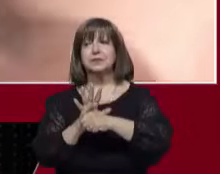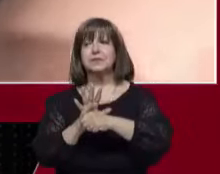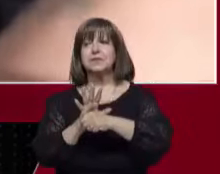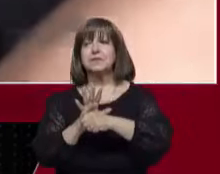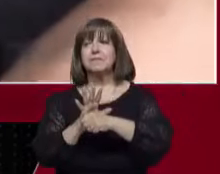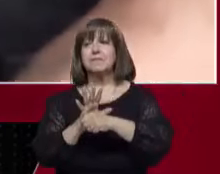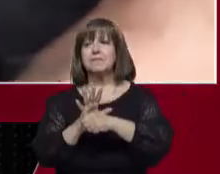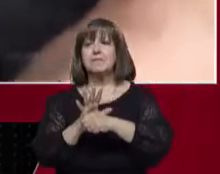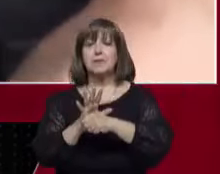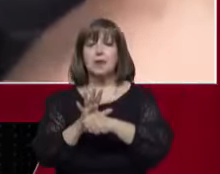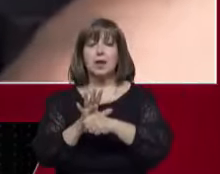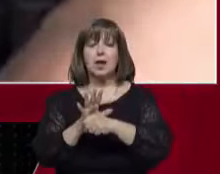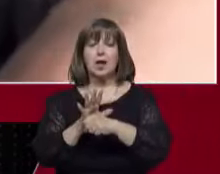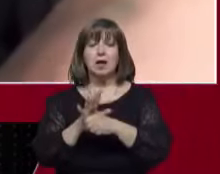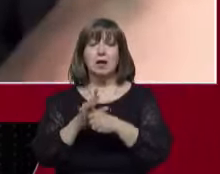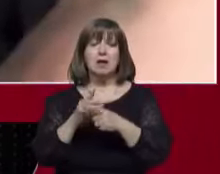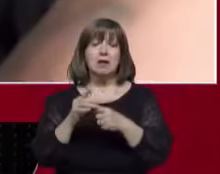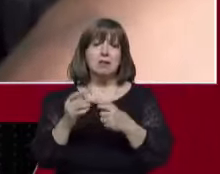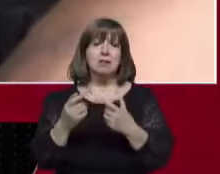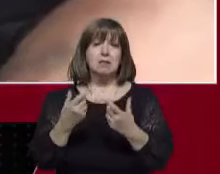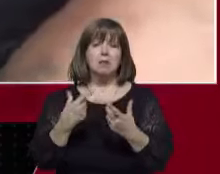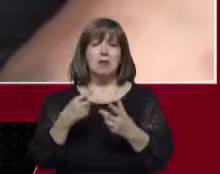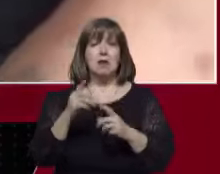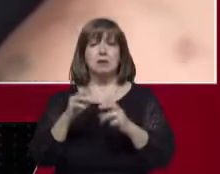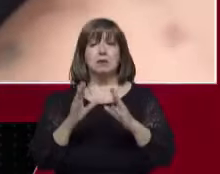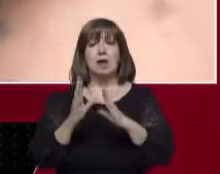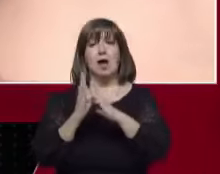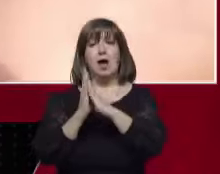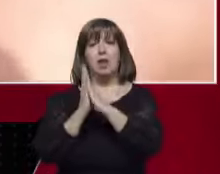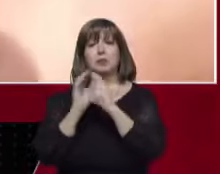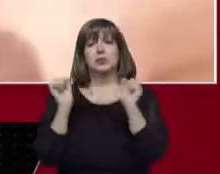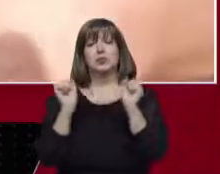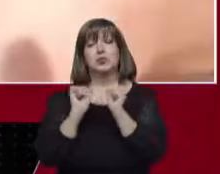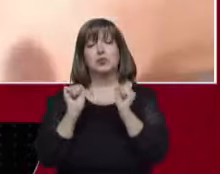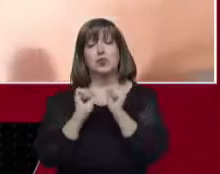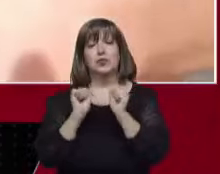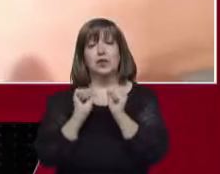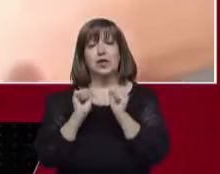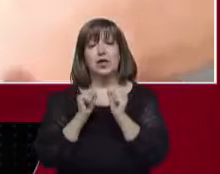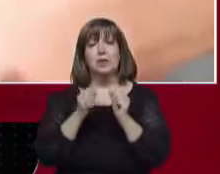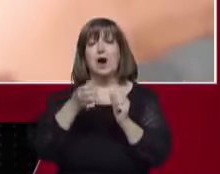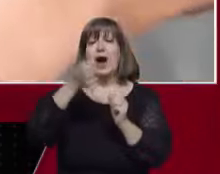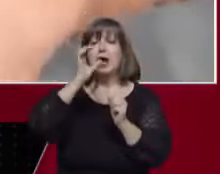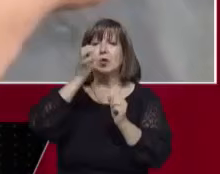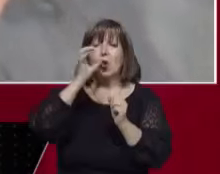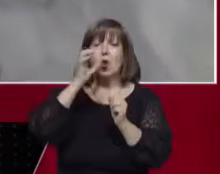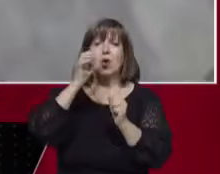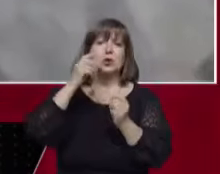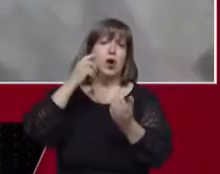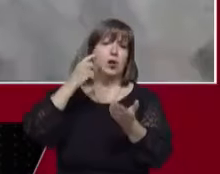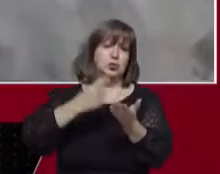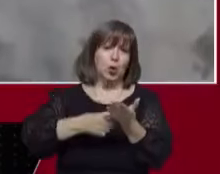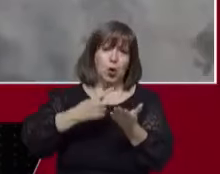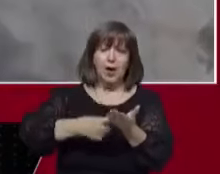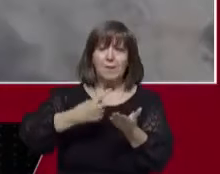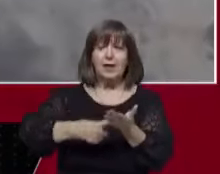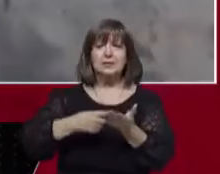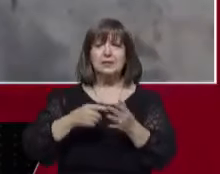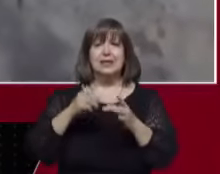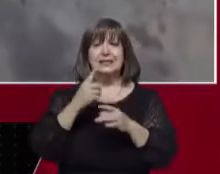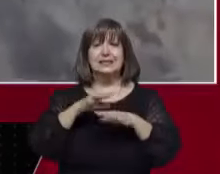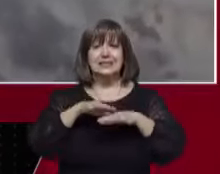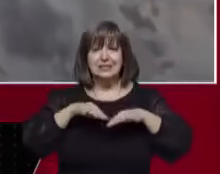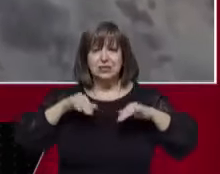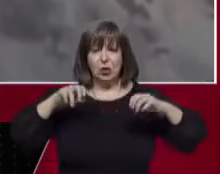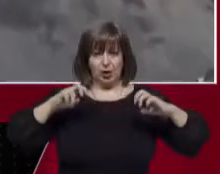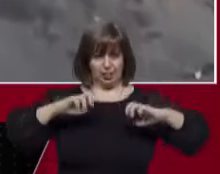Y bueno, nos fuimos a tratar de descansar con ese frío, con ese alcohol encima, droga, y teníamos un sillón donde uno